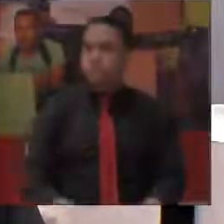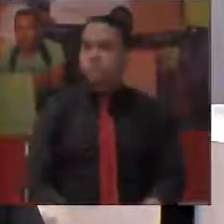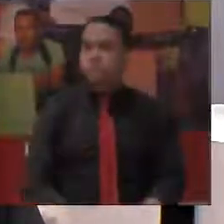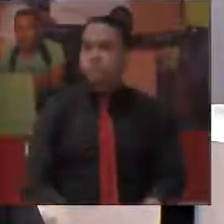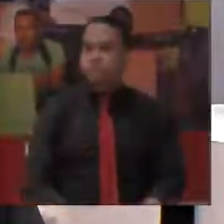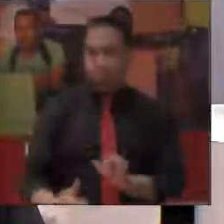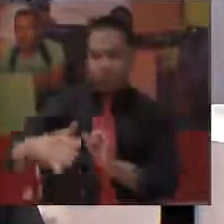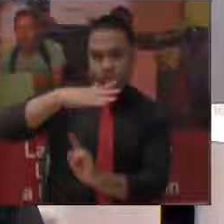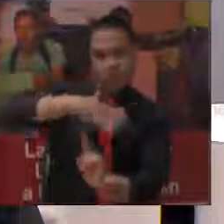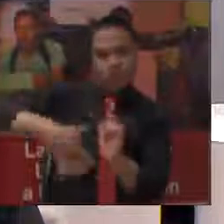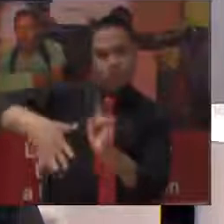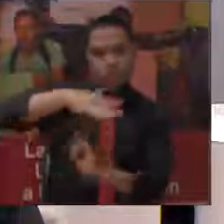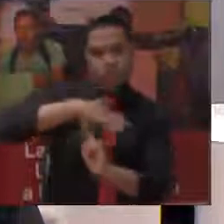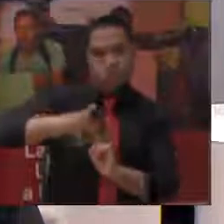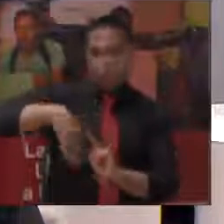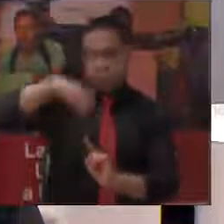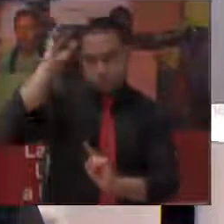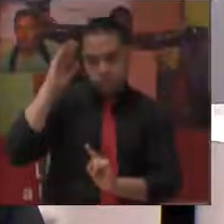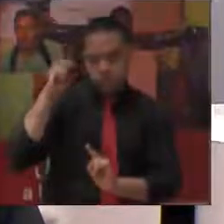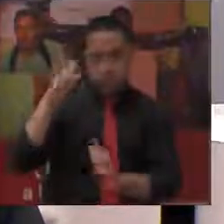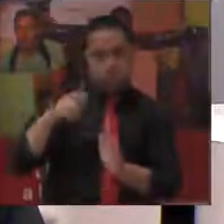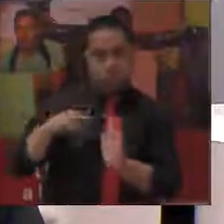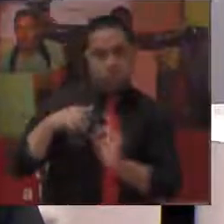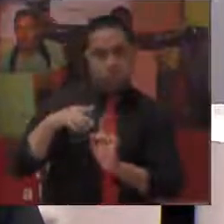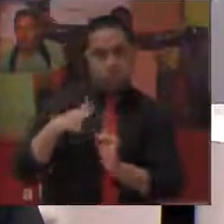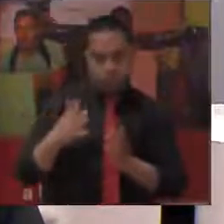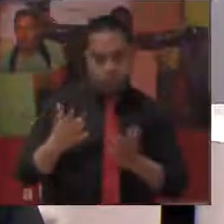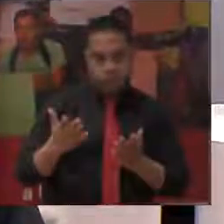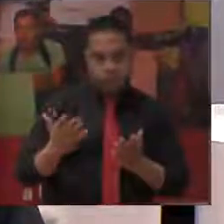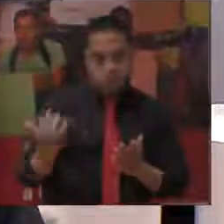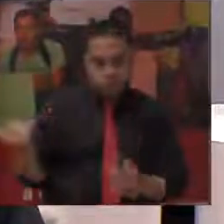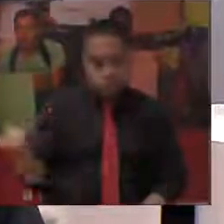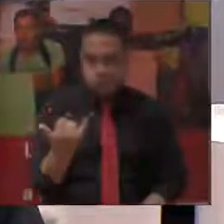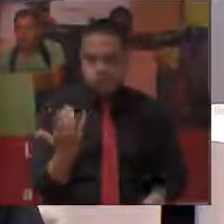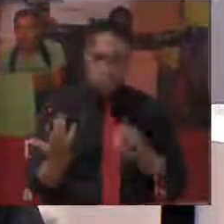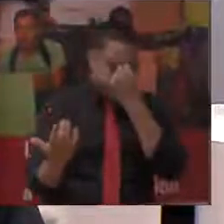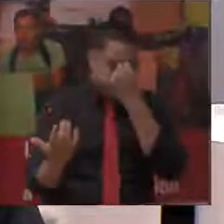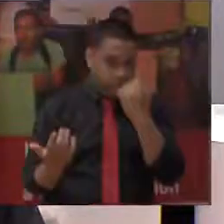Nuestro contexto es mucho más complejo porque, en primer lugar,